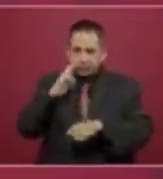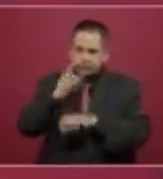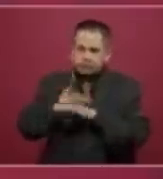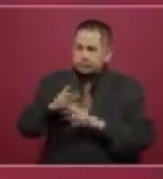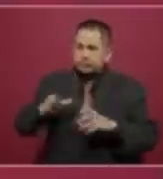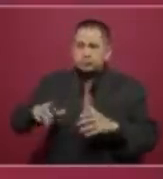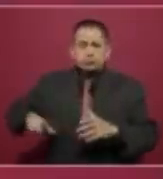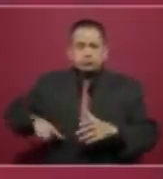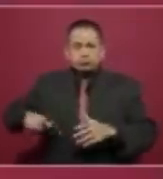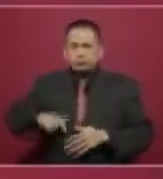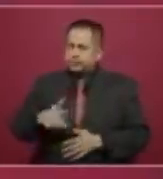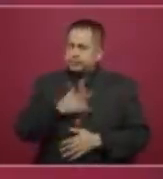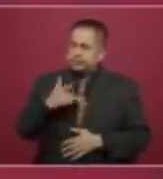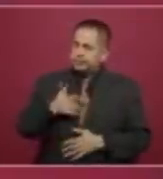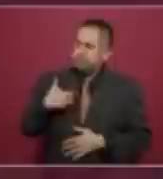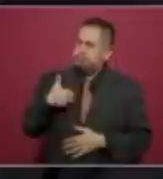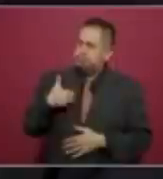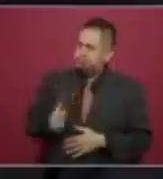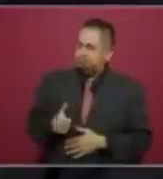es una convicción,